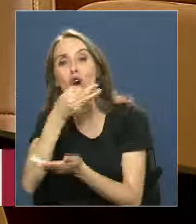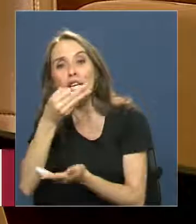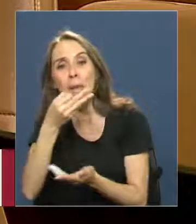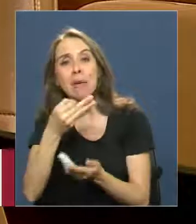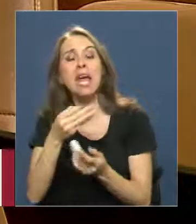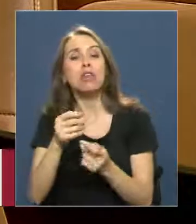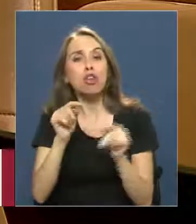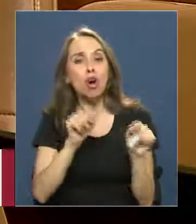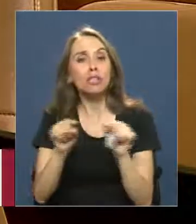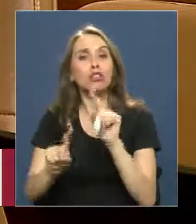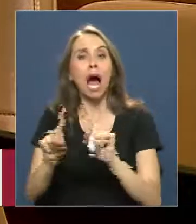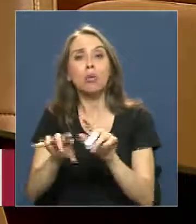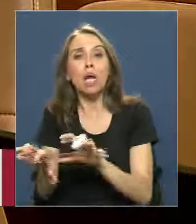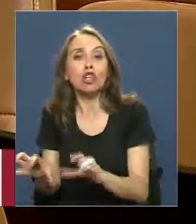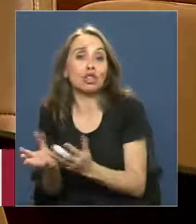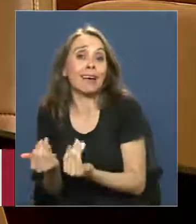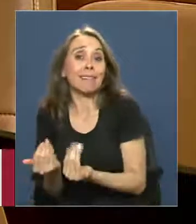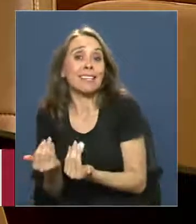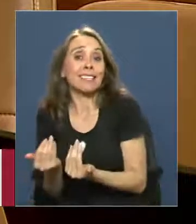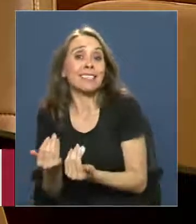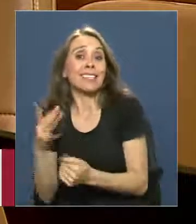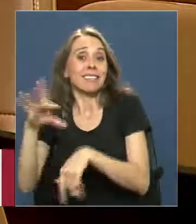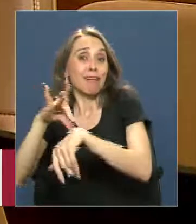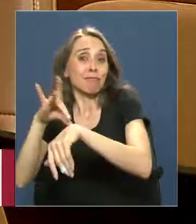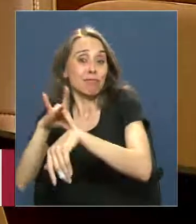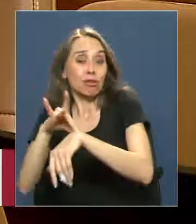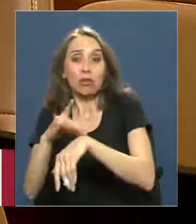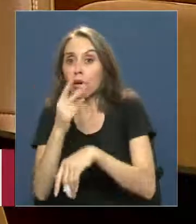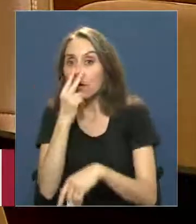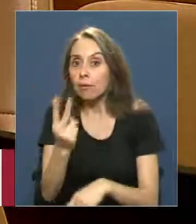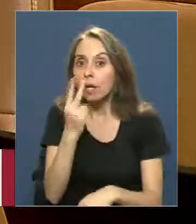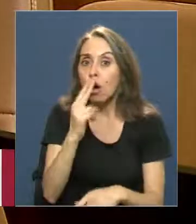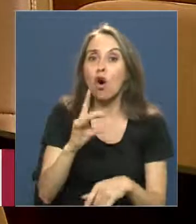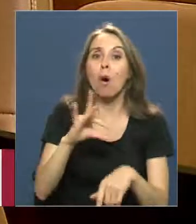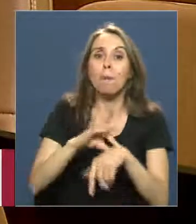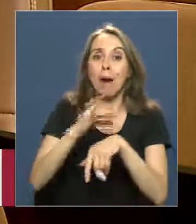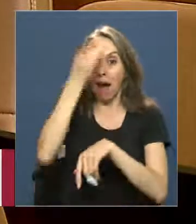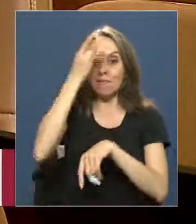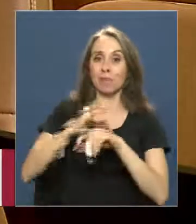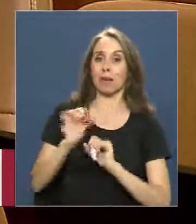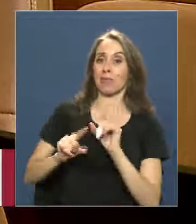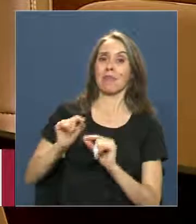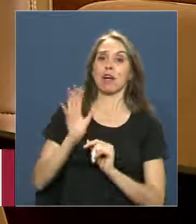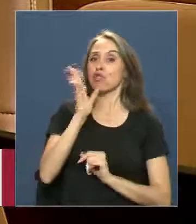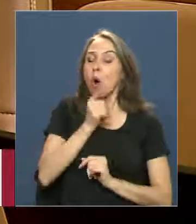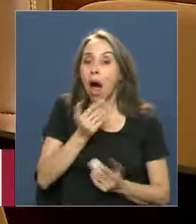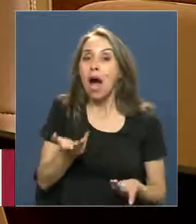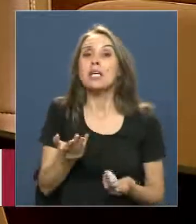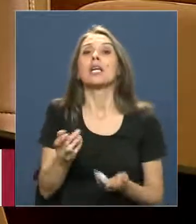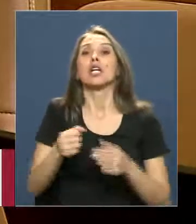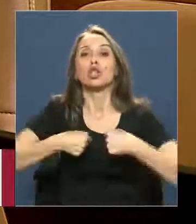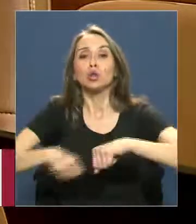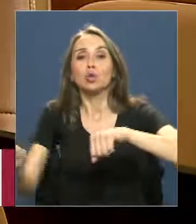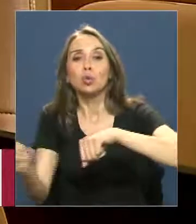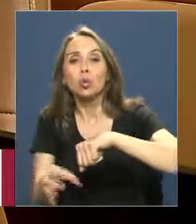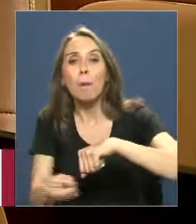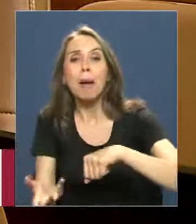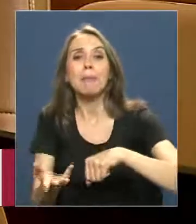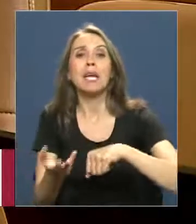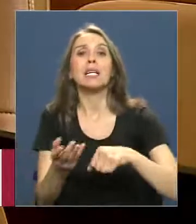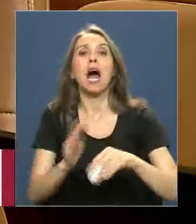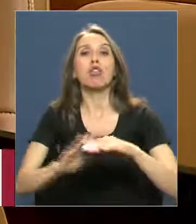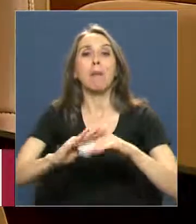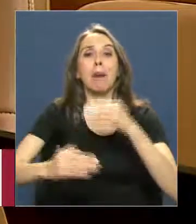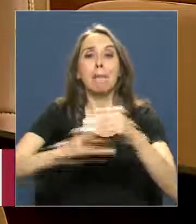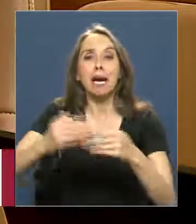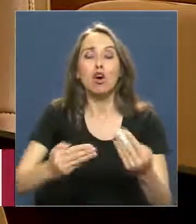fármacos y algunos insumos, ¿cierto?, que hoy día hemos visto que escasean incluso en los supermercados. Estoy pensando, ¿cierto?, en todo lo que tiene que ver con papel,